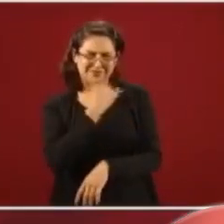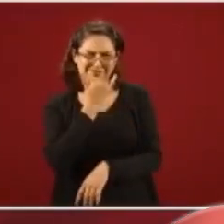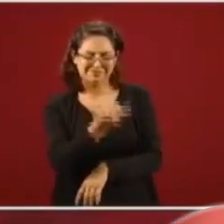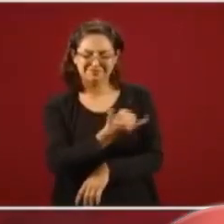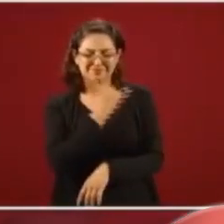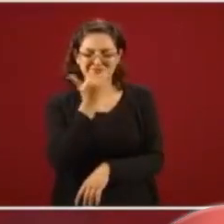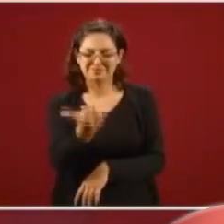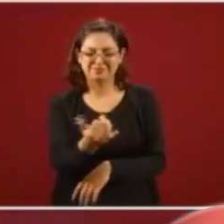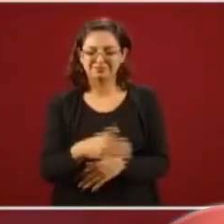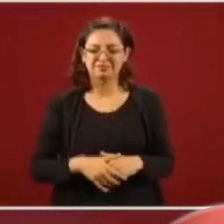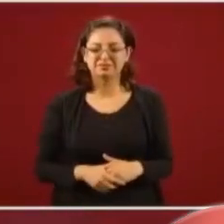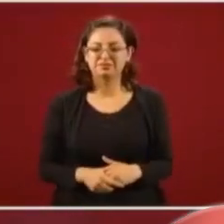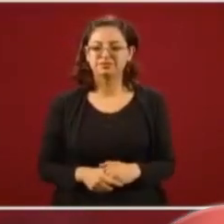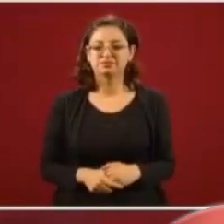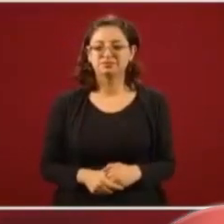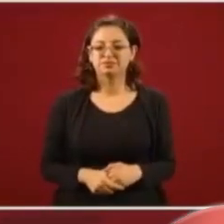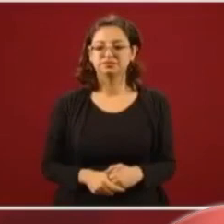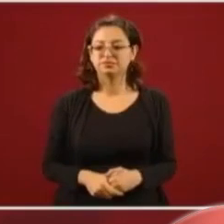sí hay